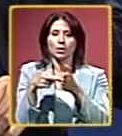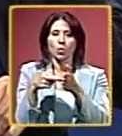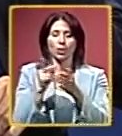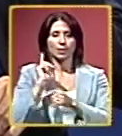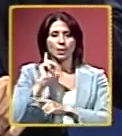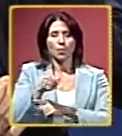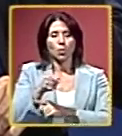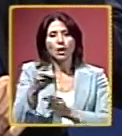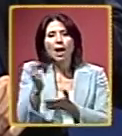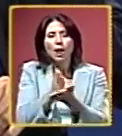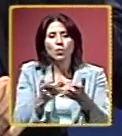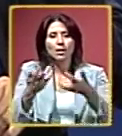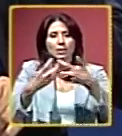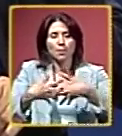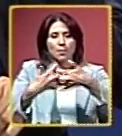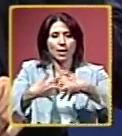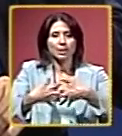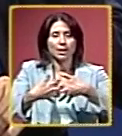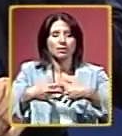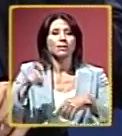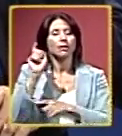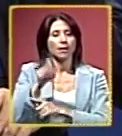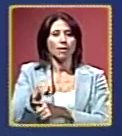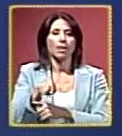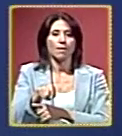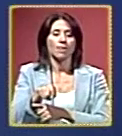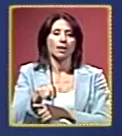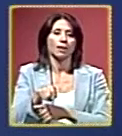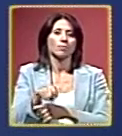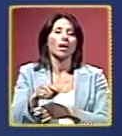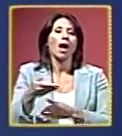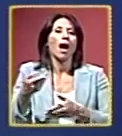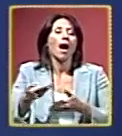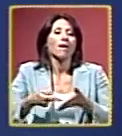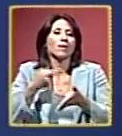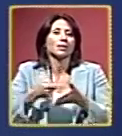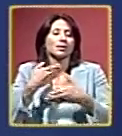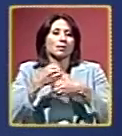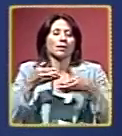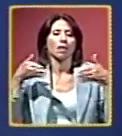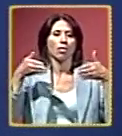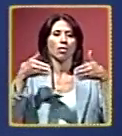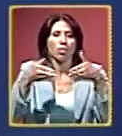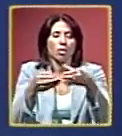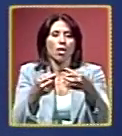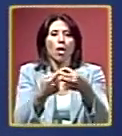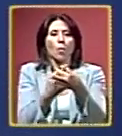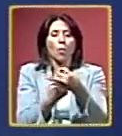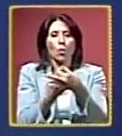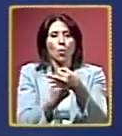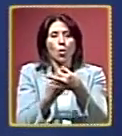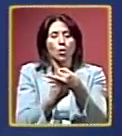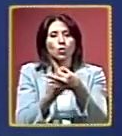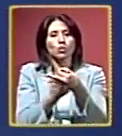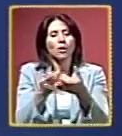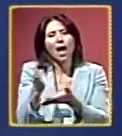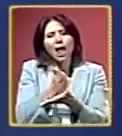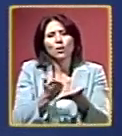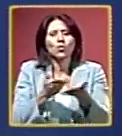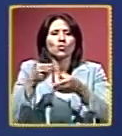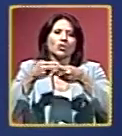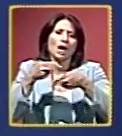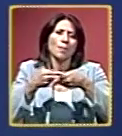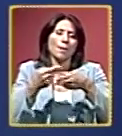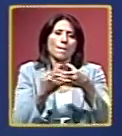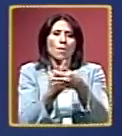de empresas en las que tiende a haber monopolios. Esos que llaman algunos en la literatura